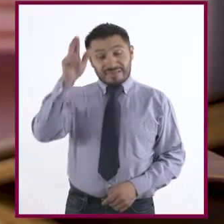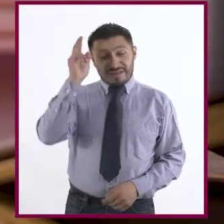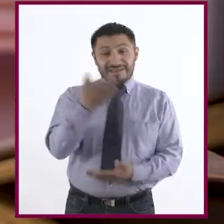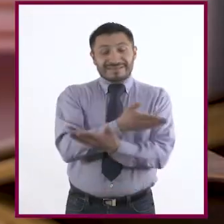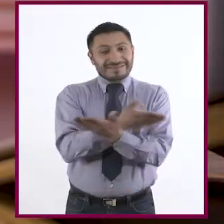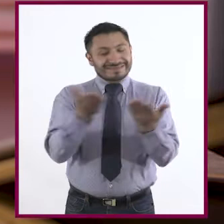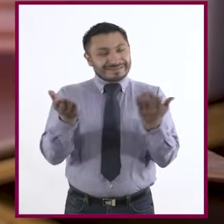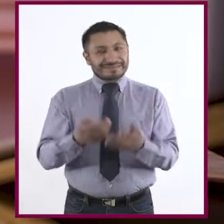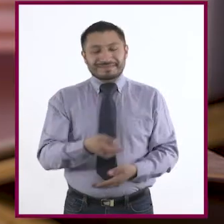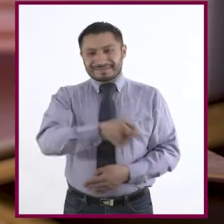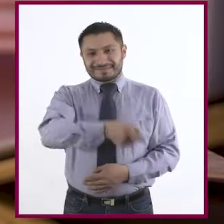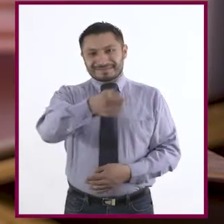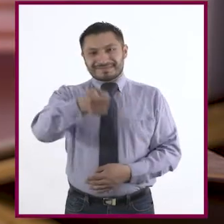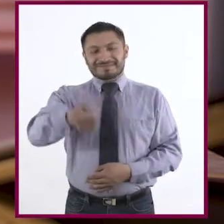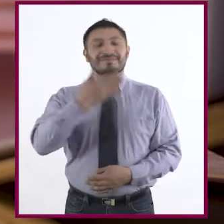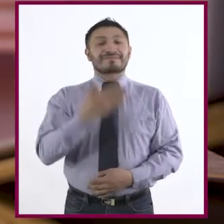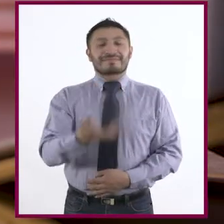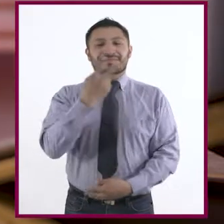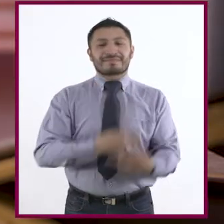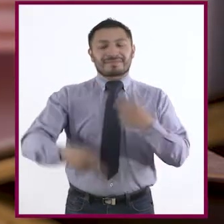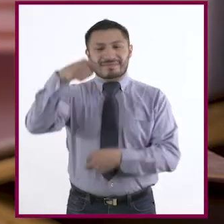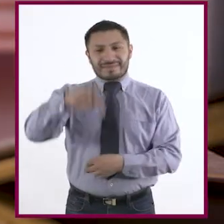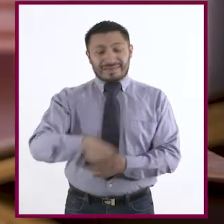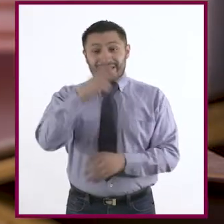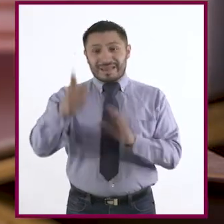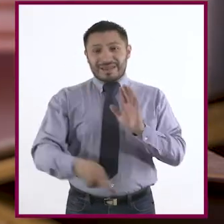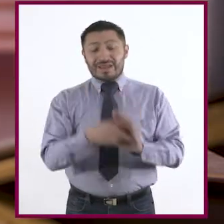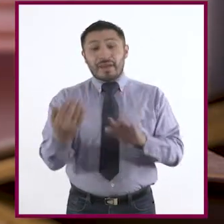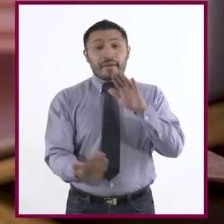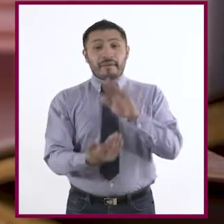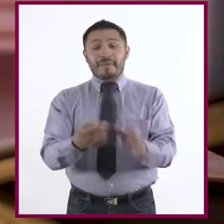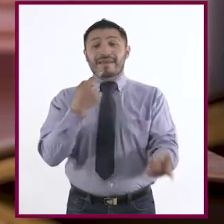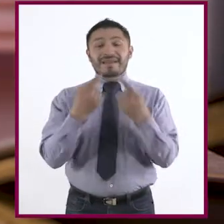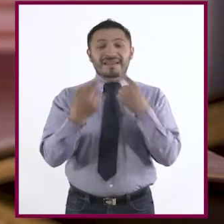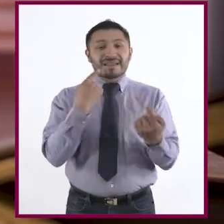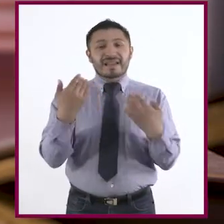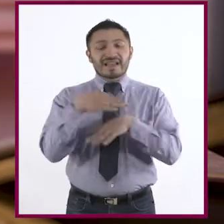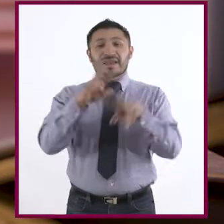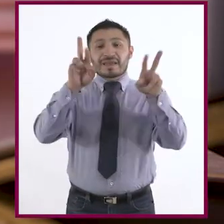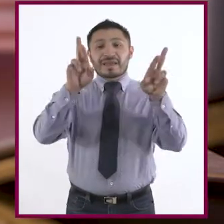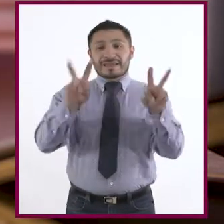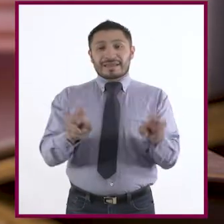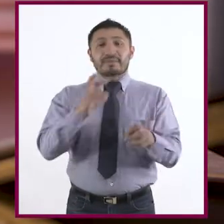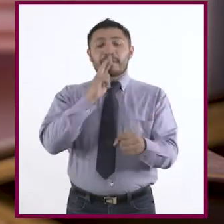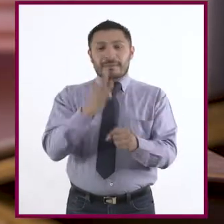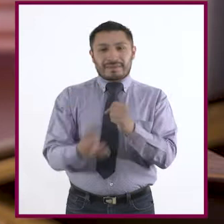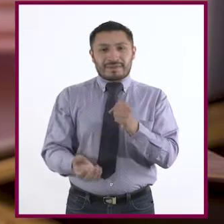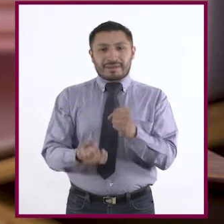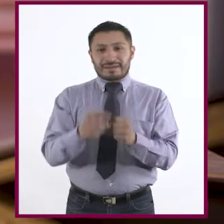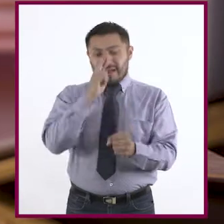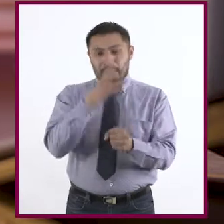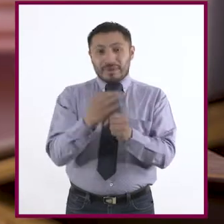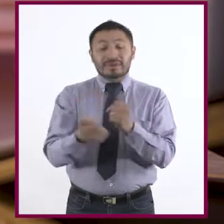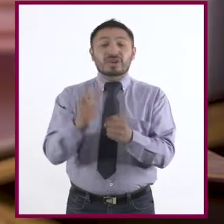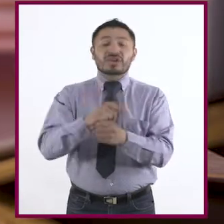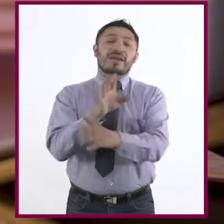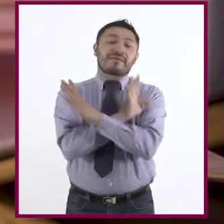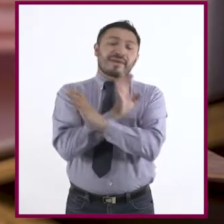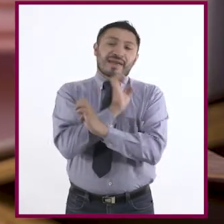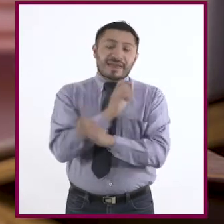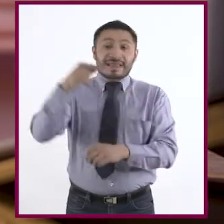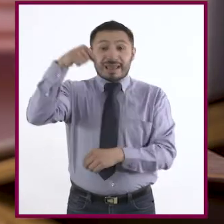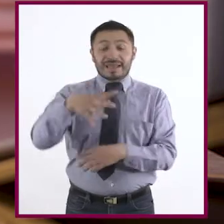Hola a todas y todos. Les doy la bienvenida a una más de nuestras mesas de diálogo de responsabilidad social, cívica y ética. Un espacio para